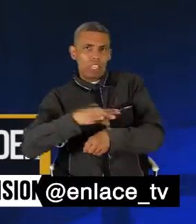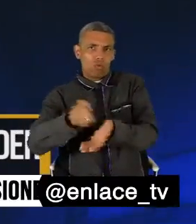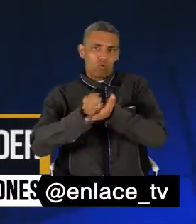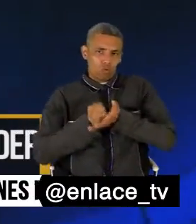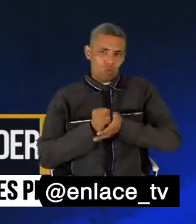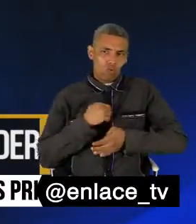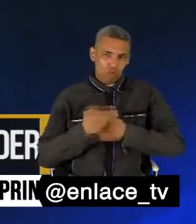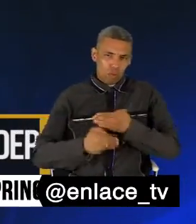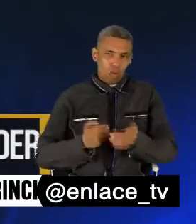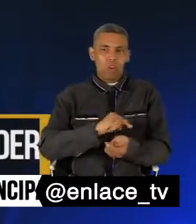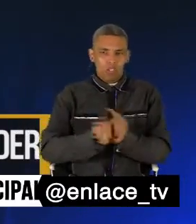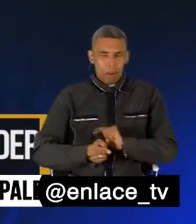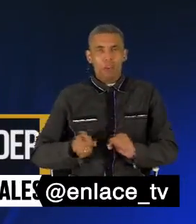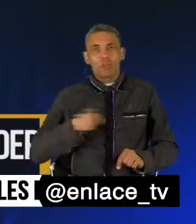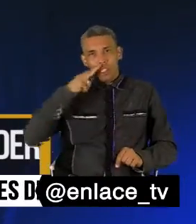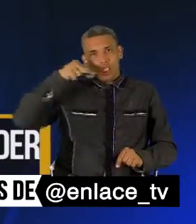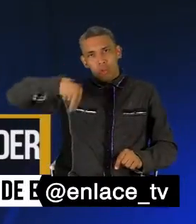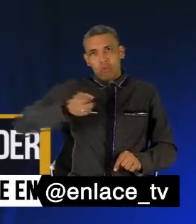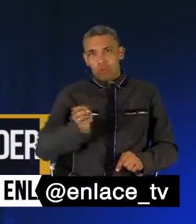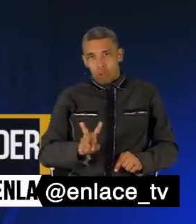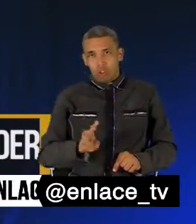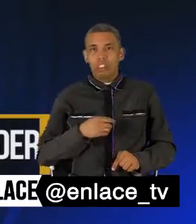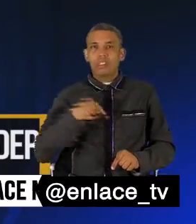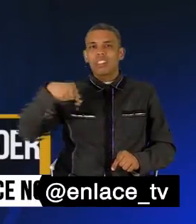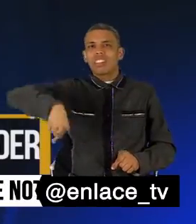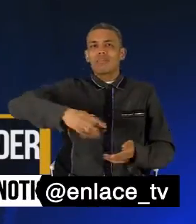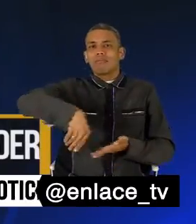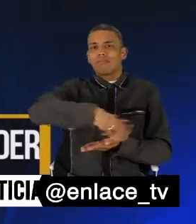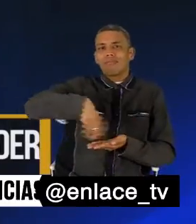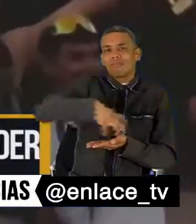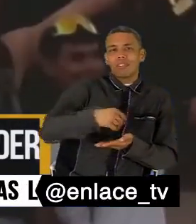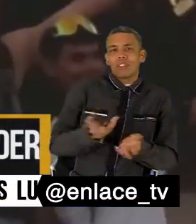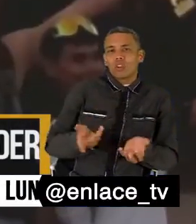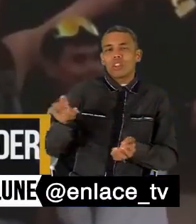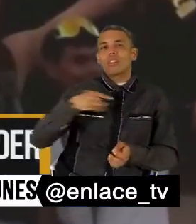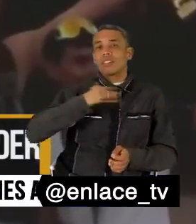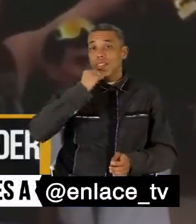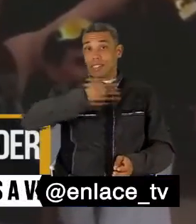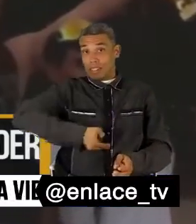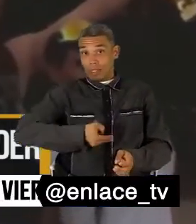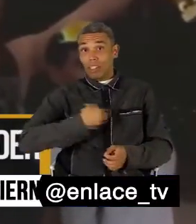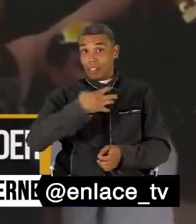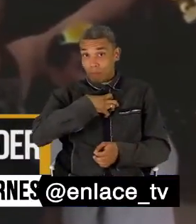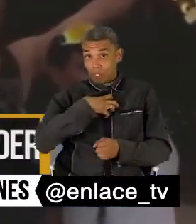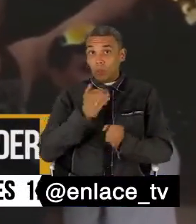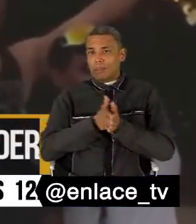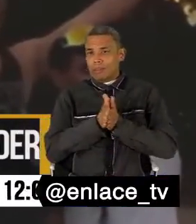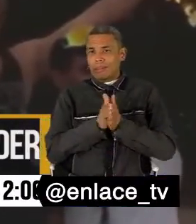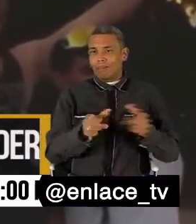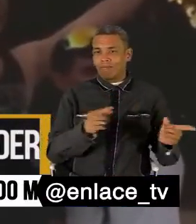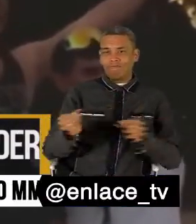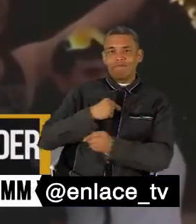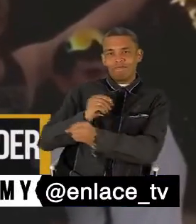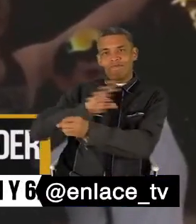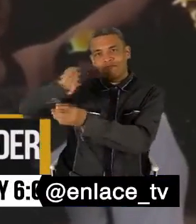espera la tercera válida departamental de Santander, a realizarse en el municipio de Cimitarra. El 19 de este mes visitará el